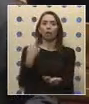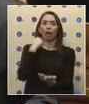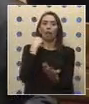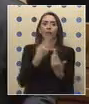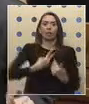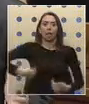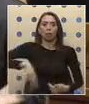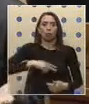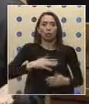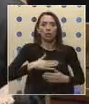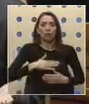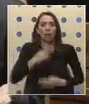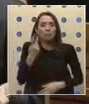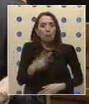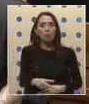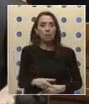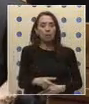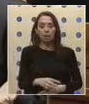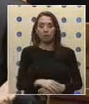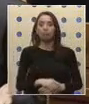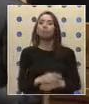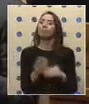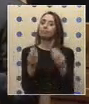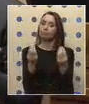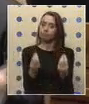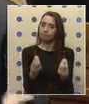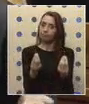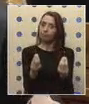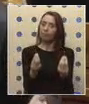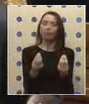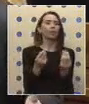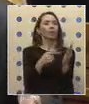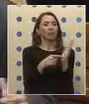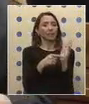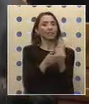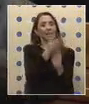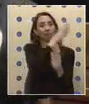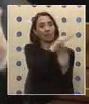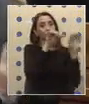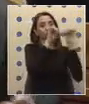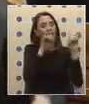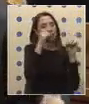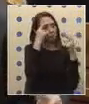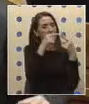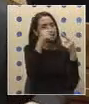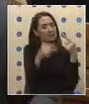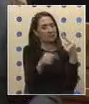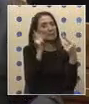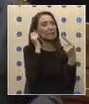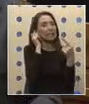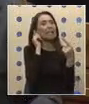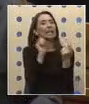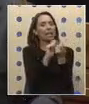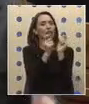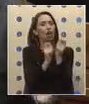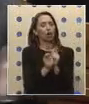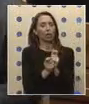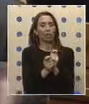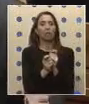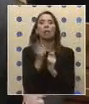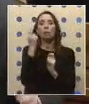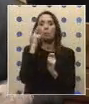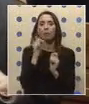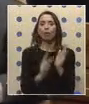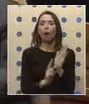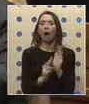propiedades? Bueno, está bien, tenía irracionalidades el sistema, había que corregir el sistema, pero en vez